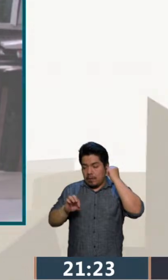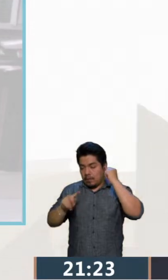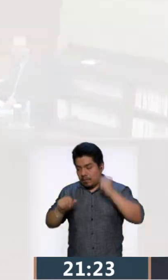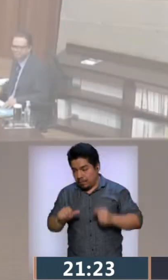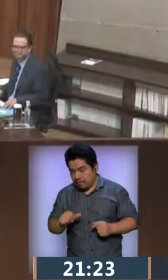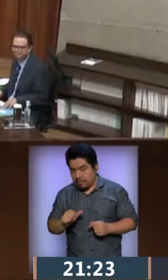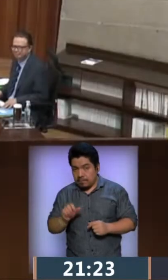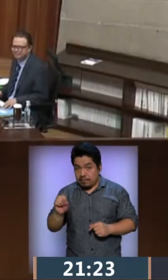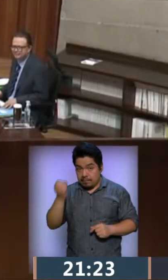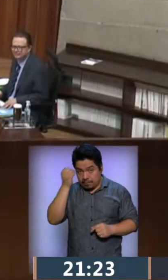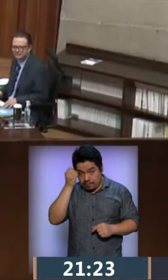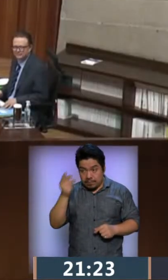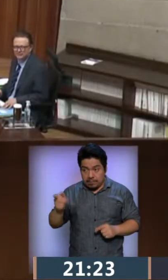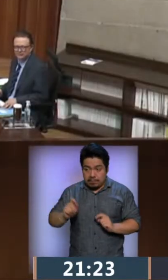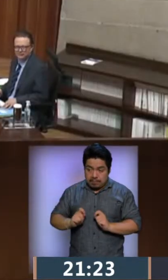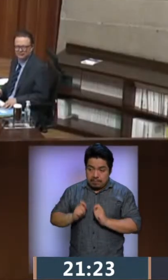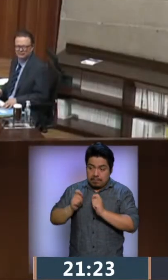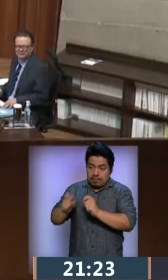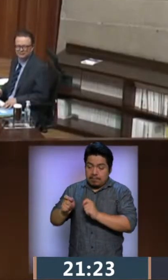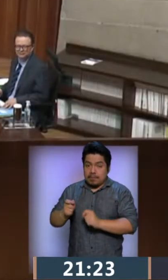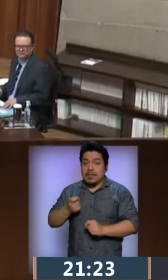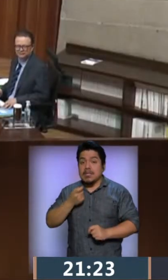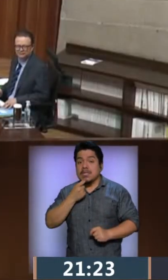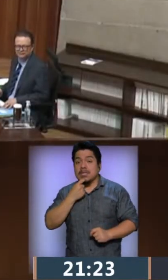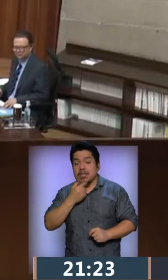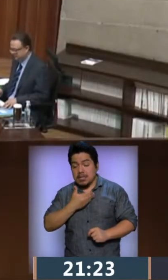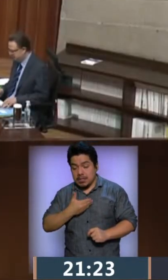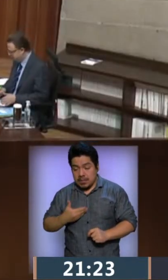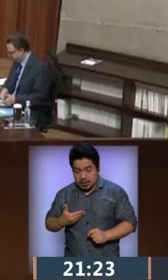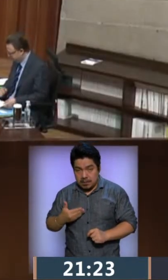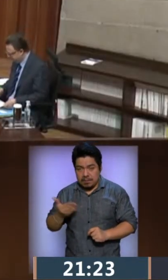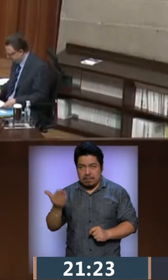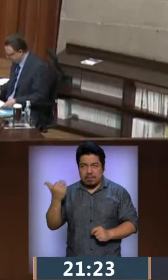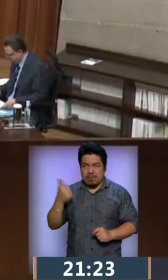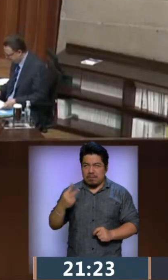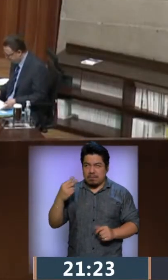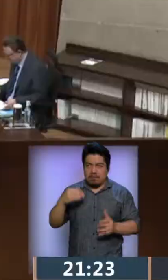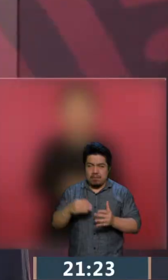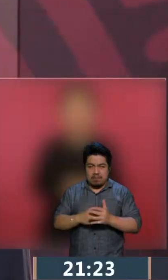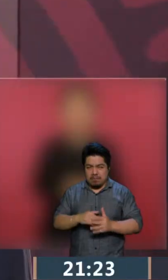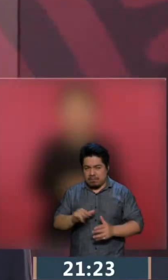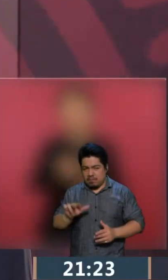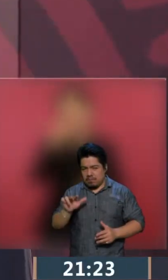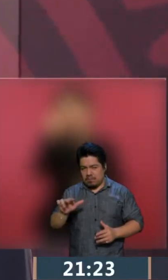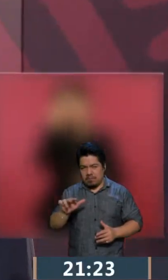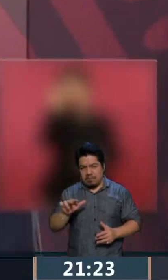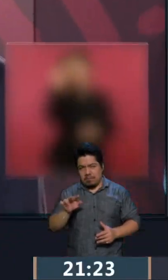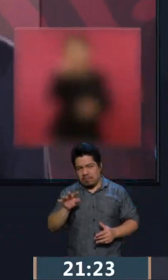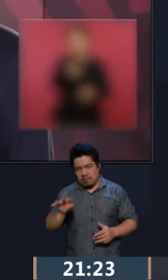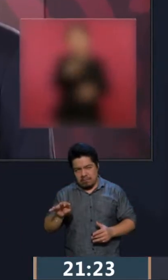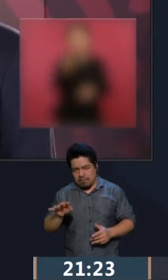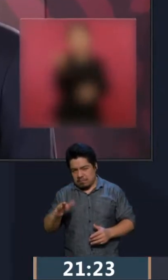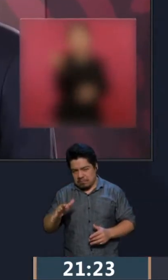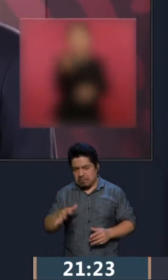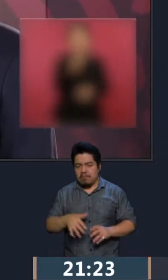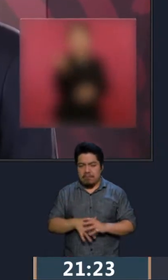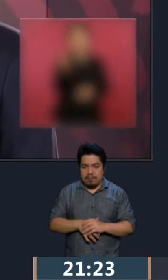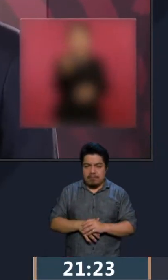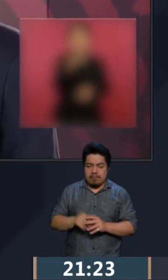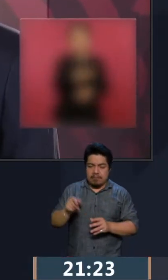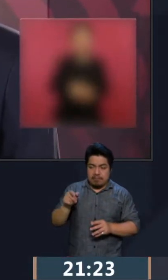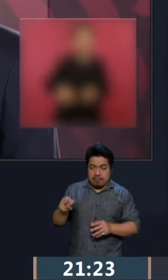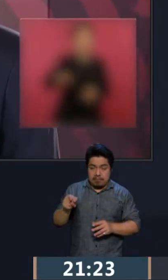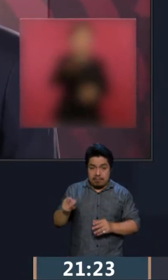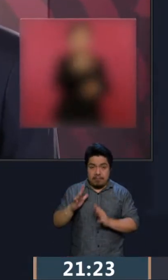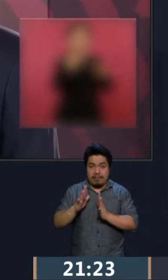no se nos olvide, fue nombrado por López Obrador creo que es en el 2018, ¿no? 2018-2019, y él, entre otras